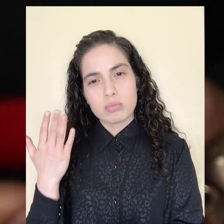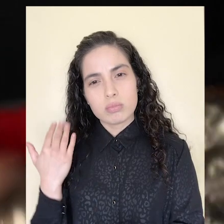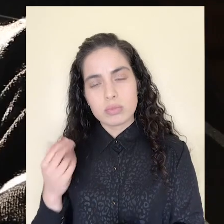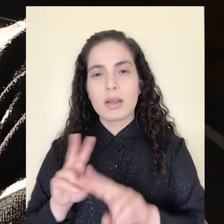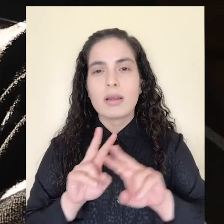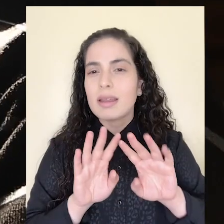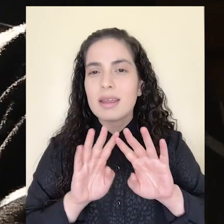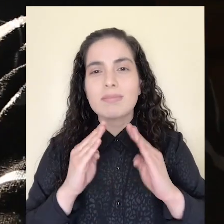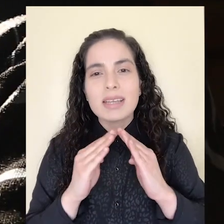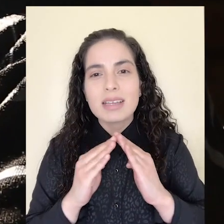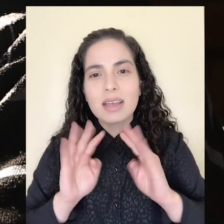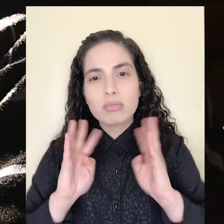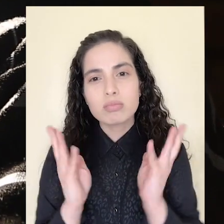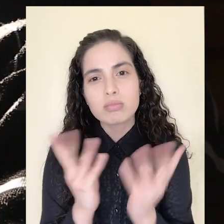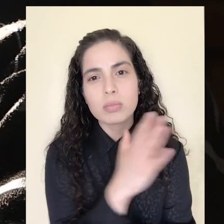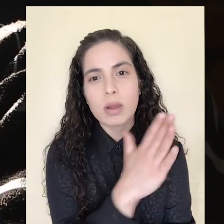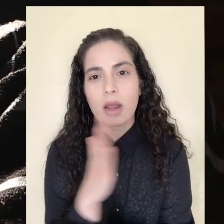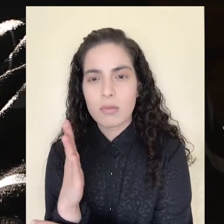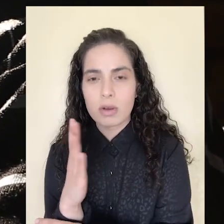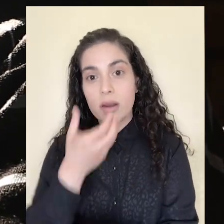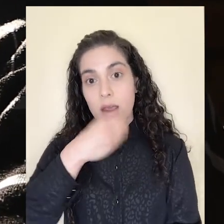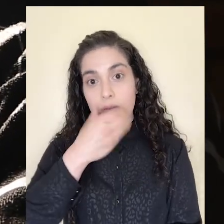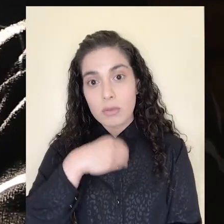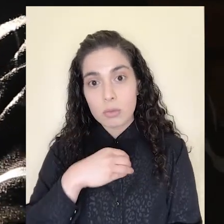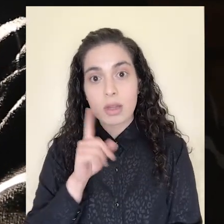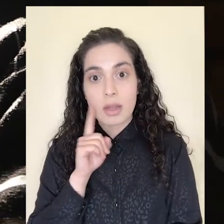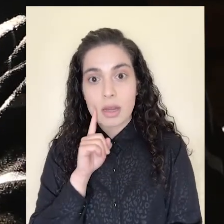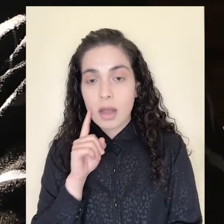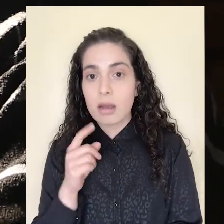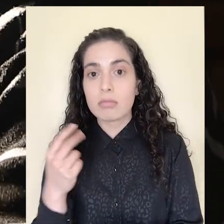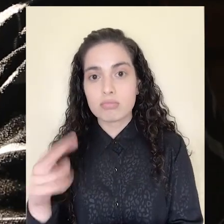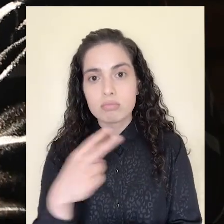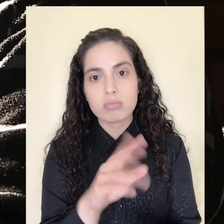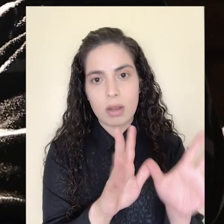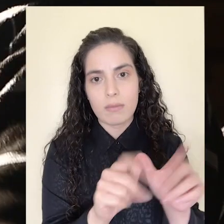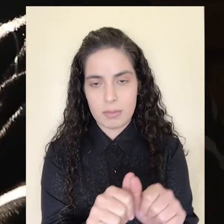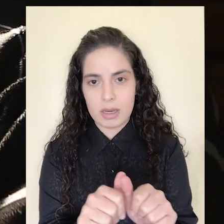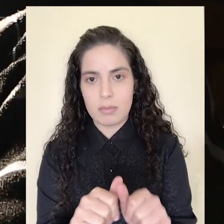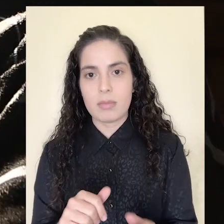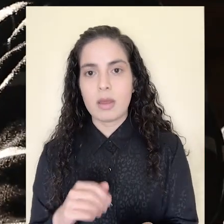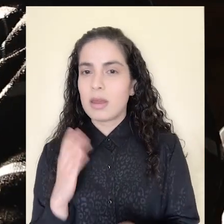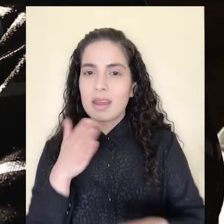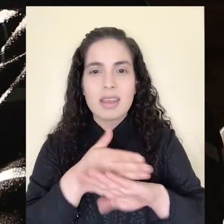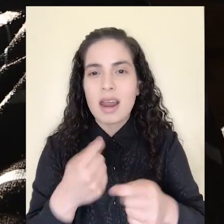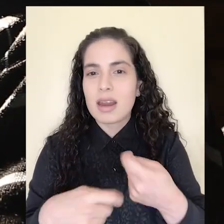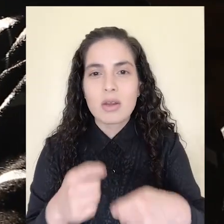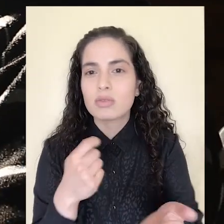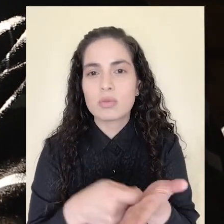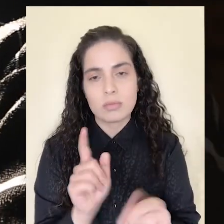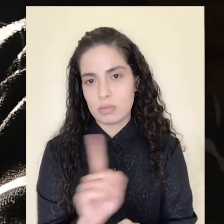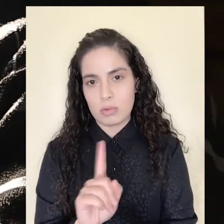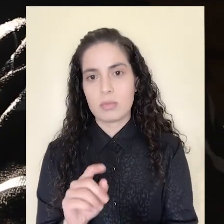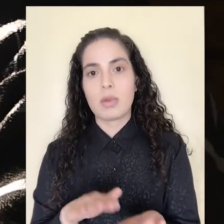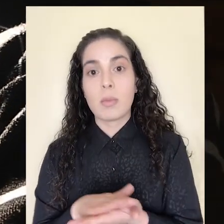Antiguamente en las casas se usaba el tema sistema casa quinta, entonces cambiaba la fruta de estación. Entonces tú no llegabas al negocio a comprar, cada